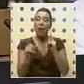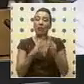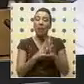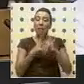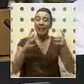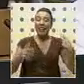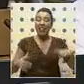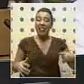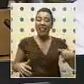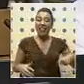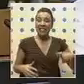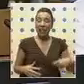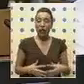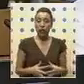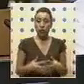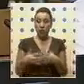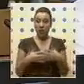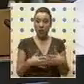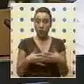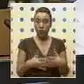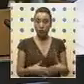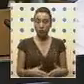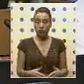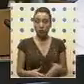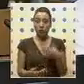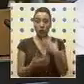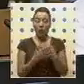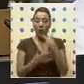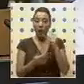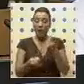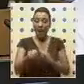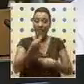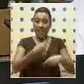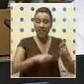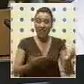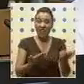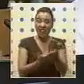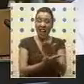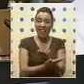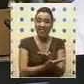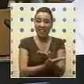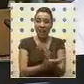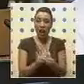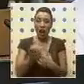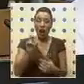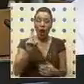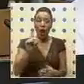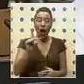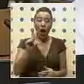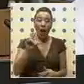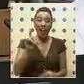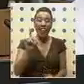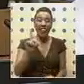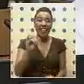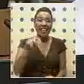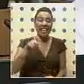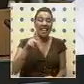grande de Estados Unidos. Cada vez que hay una transacción de Loret Inc.